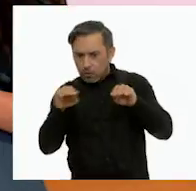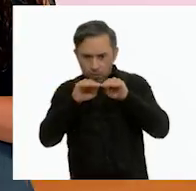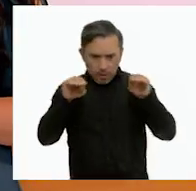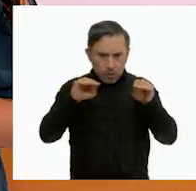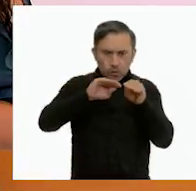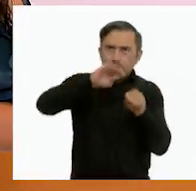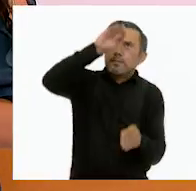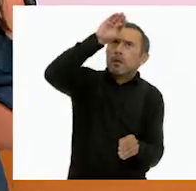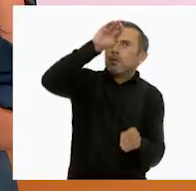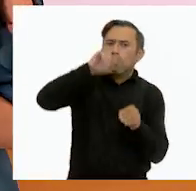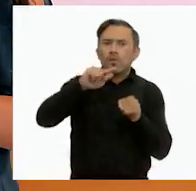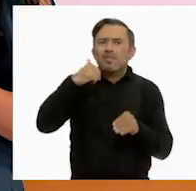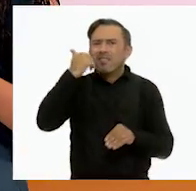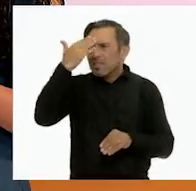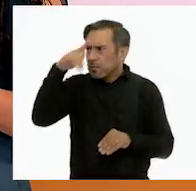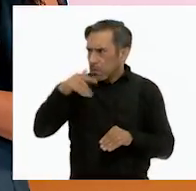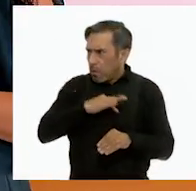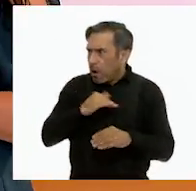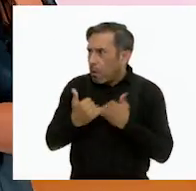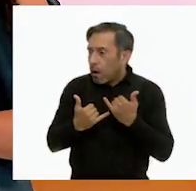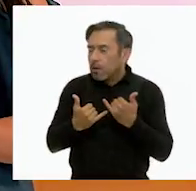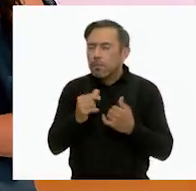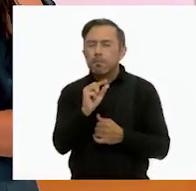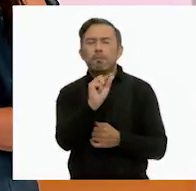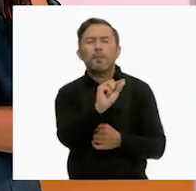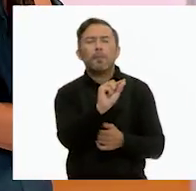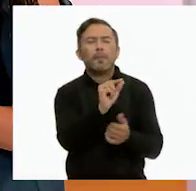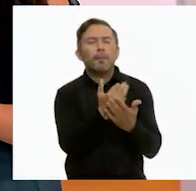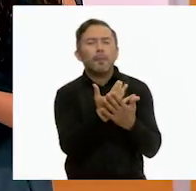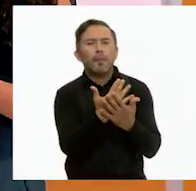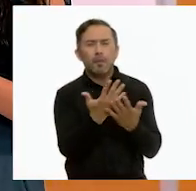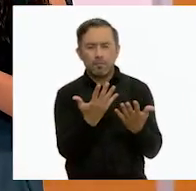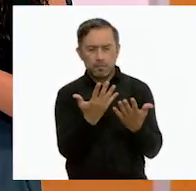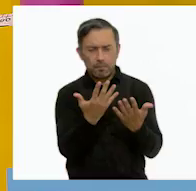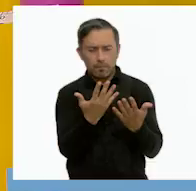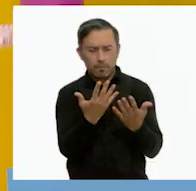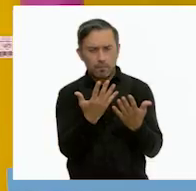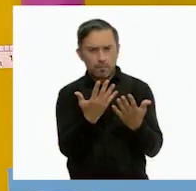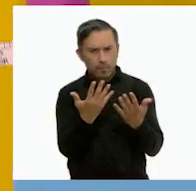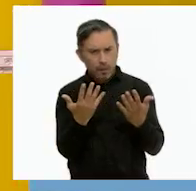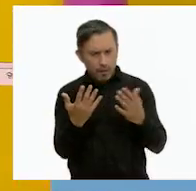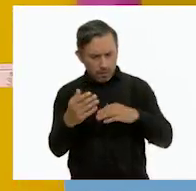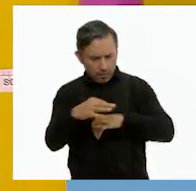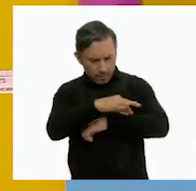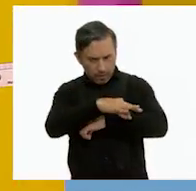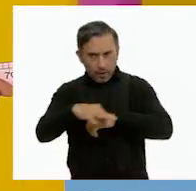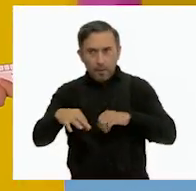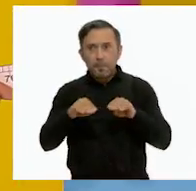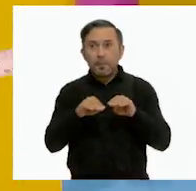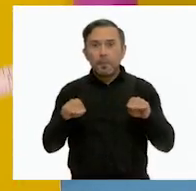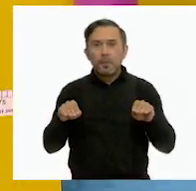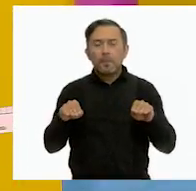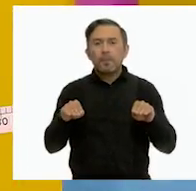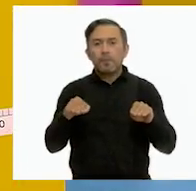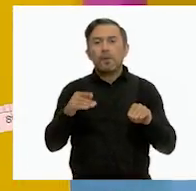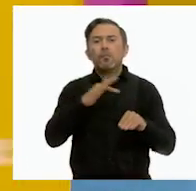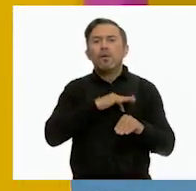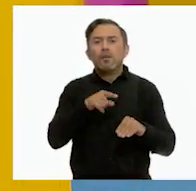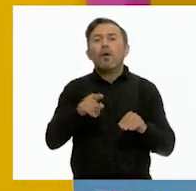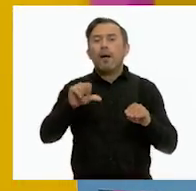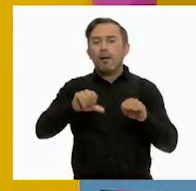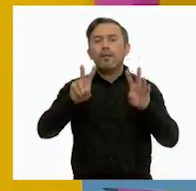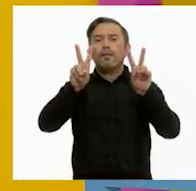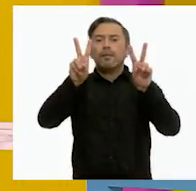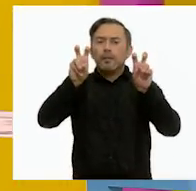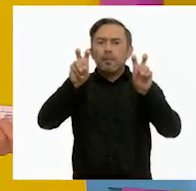de espacio para jugar. Espera, espera, espera. ¿Pero por qué tienes una regla? Pues porque el tema de hoy es reglas por aquí, reglas